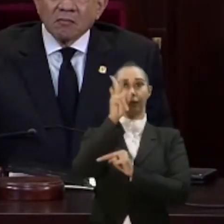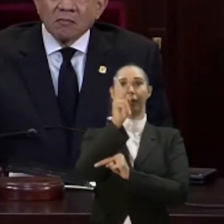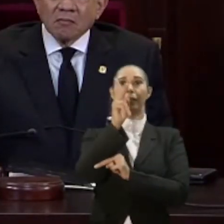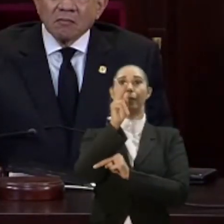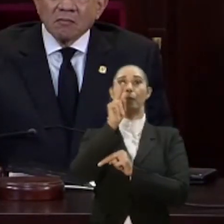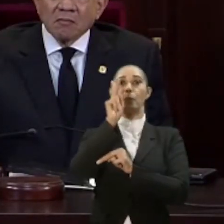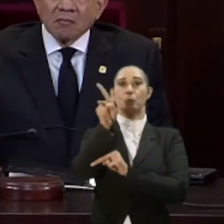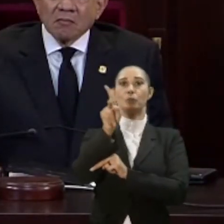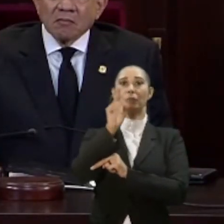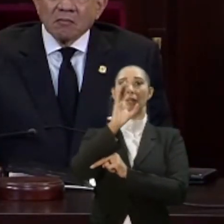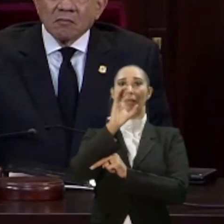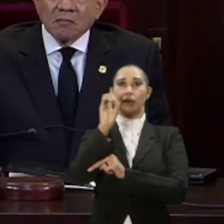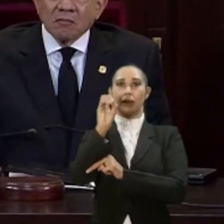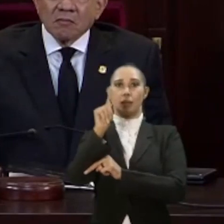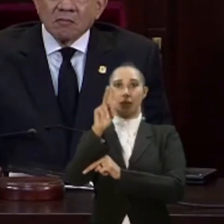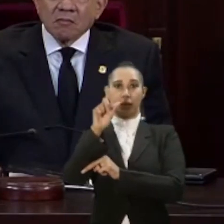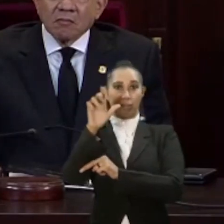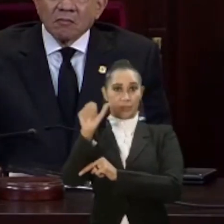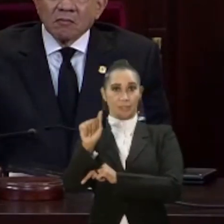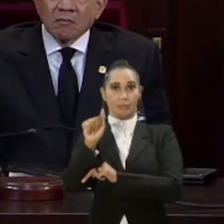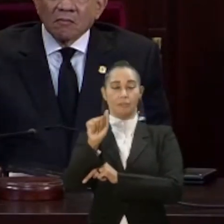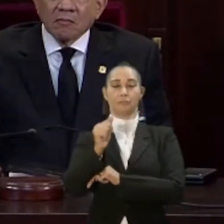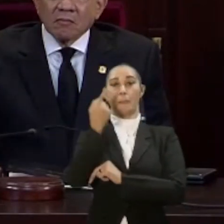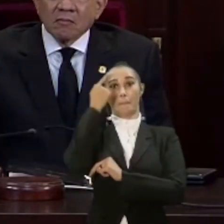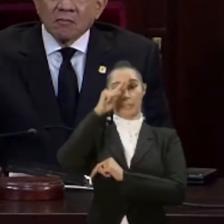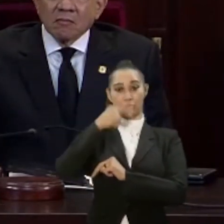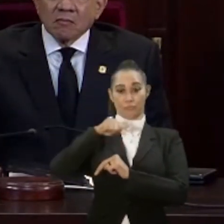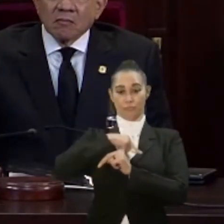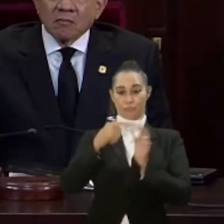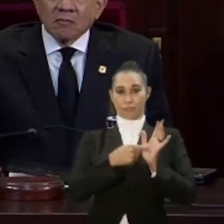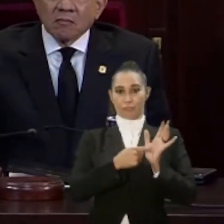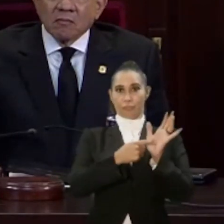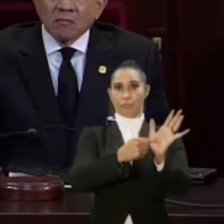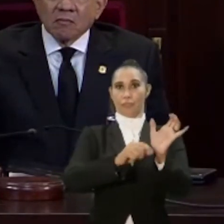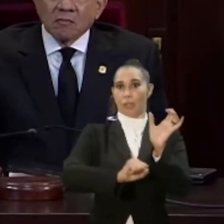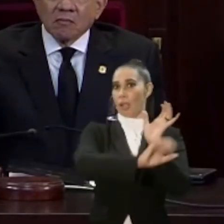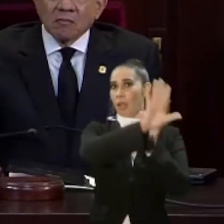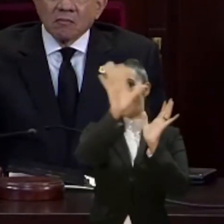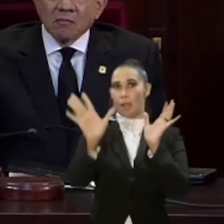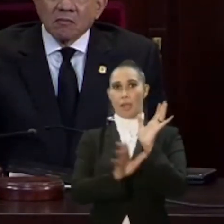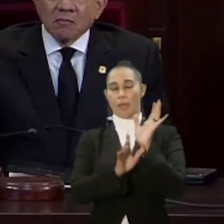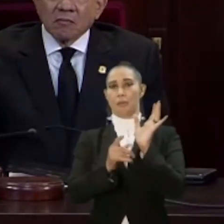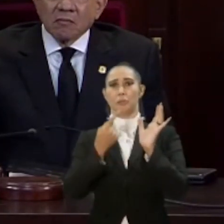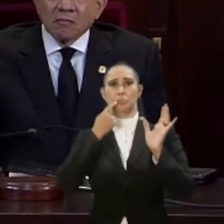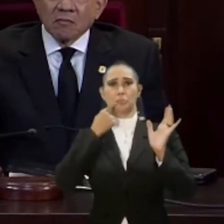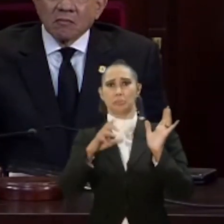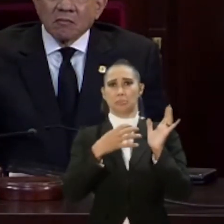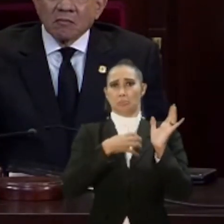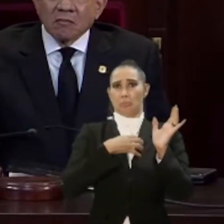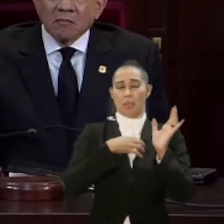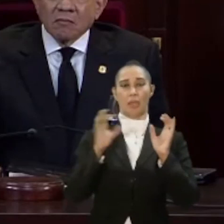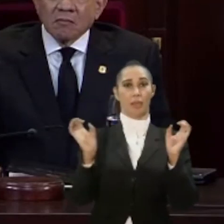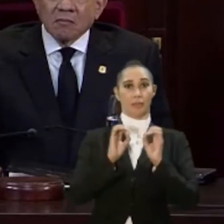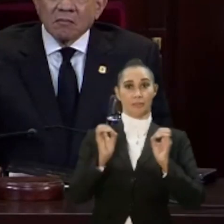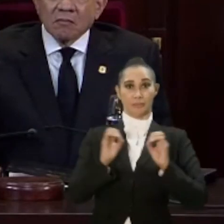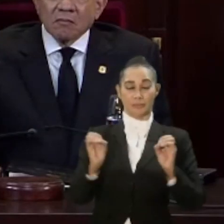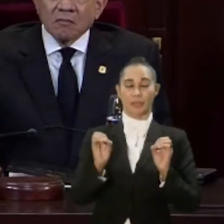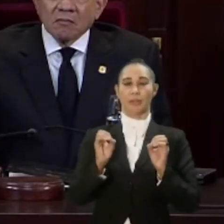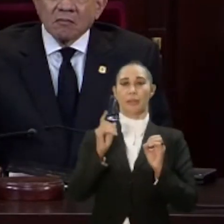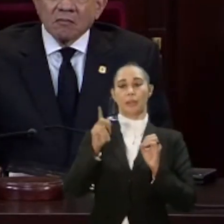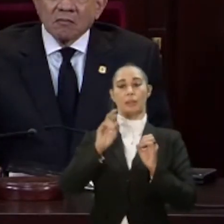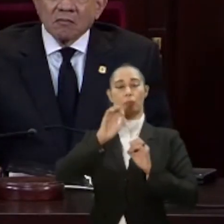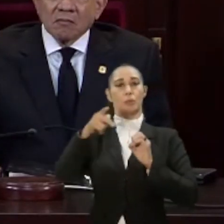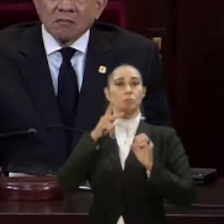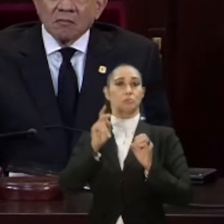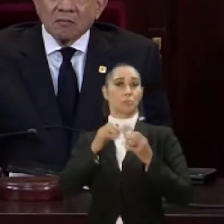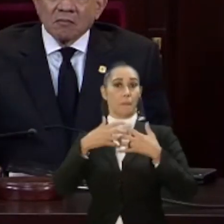sin embargo se realizó en completa transparencia, sin denuncias ni impugnaciones, de manera tal que las empresas privadas